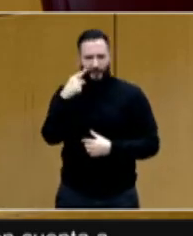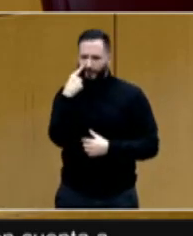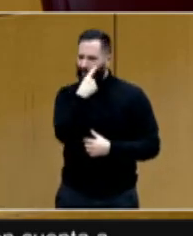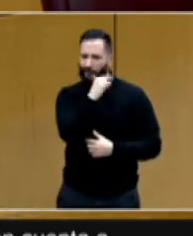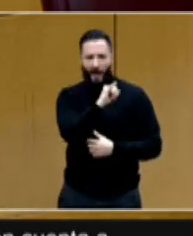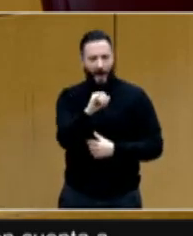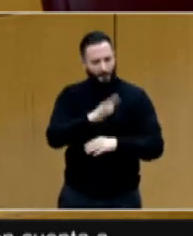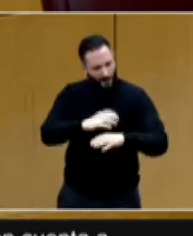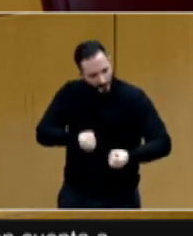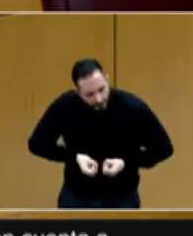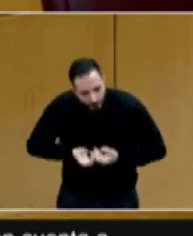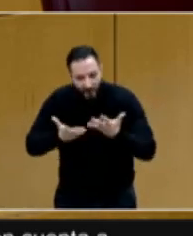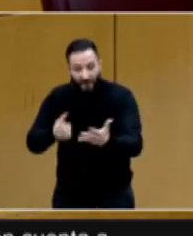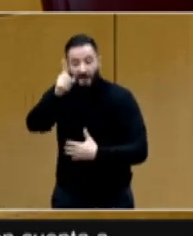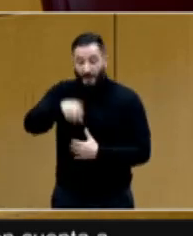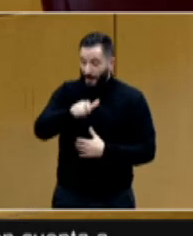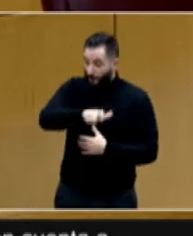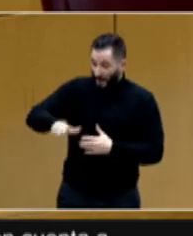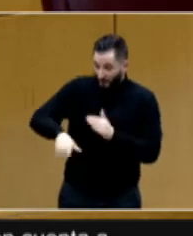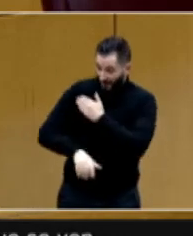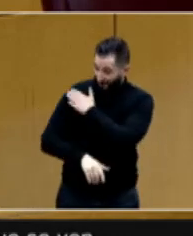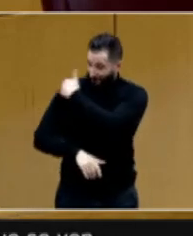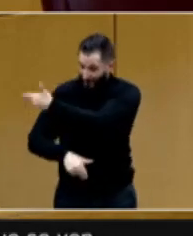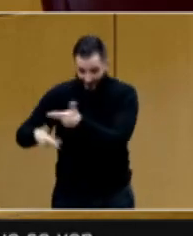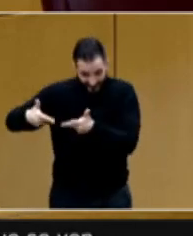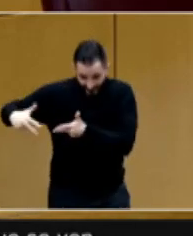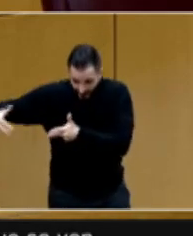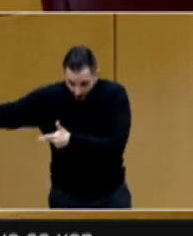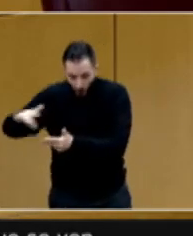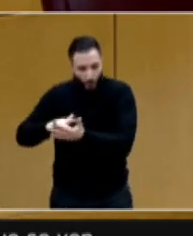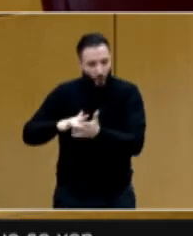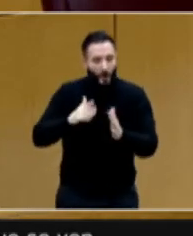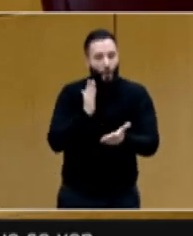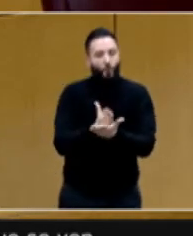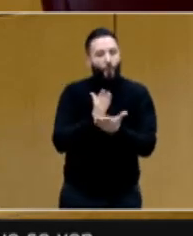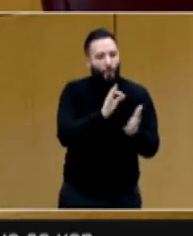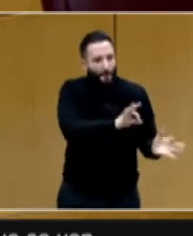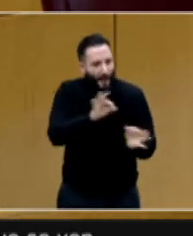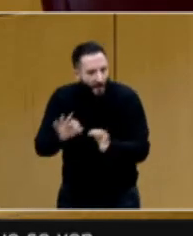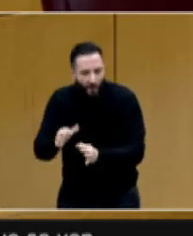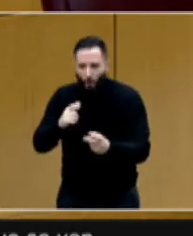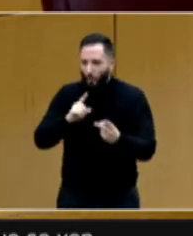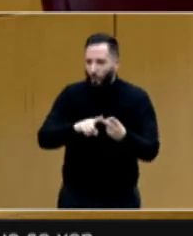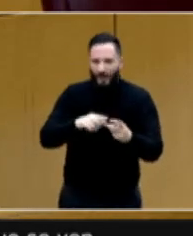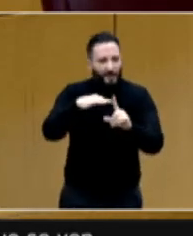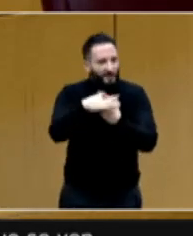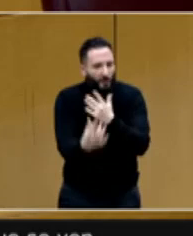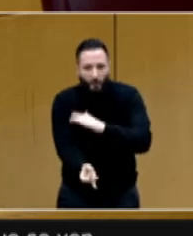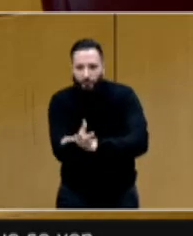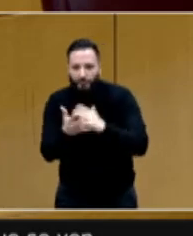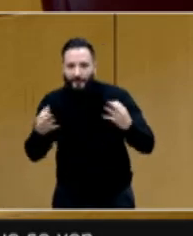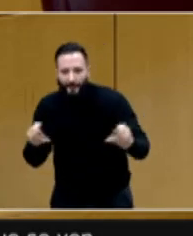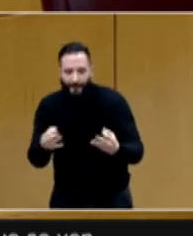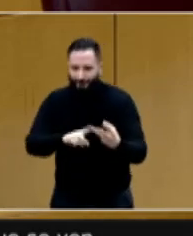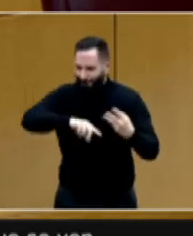estas personas van a poder contar desde los procesos de preparación a incluso casos de qué ocurre cuando tienen la plaza